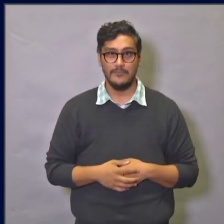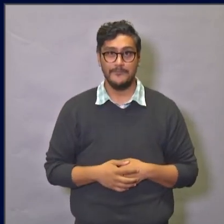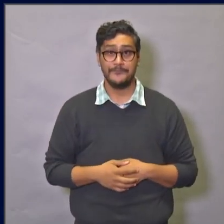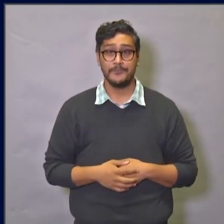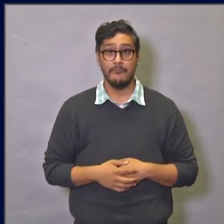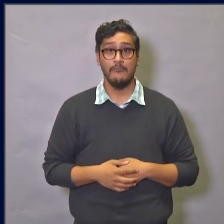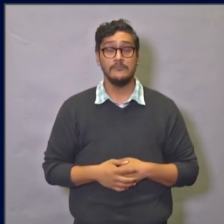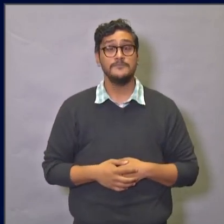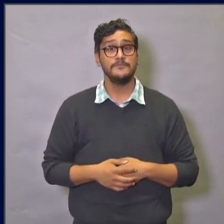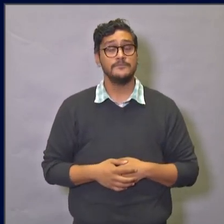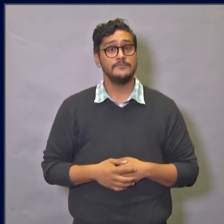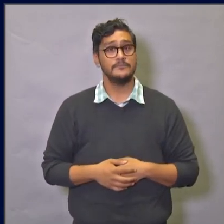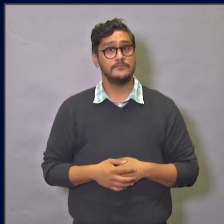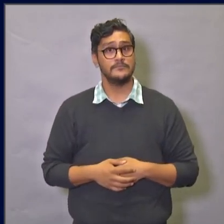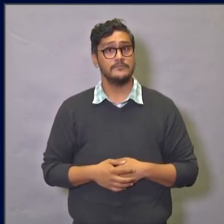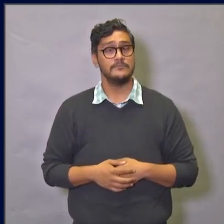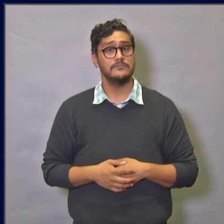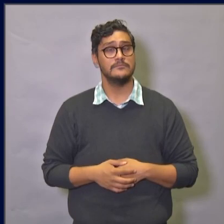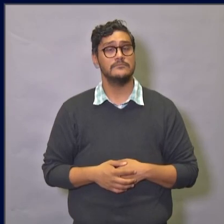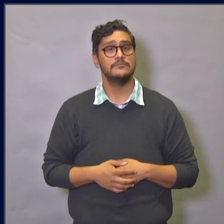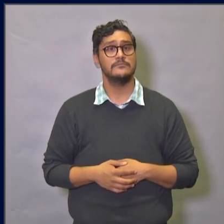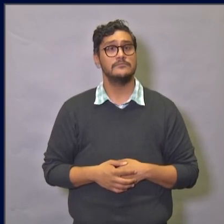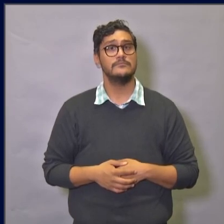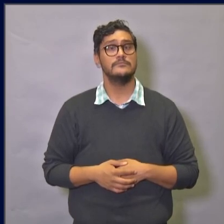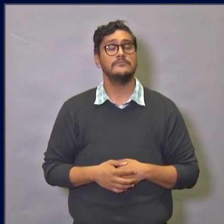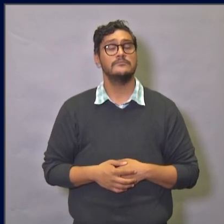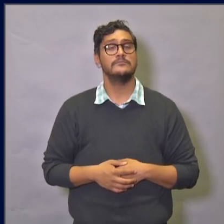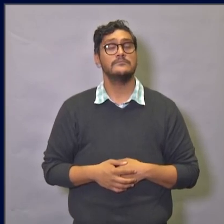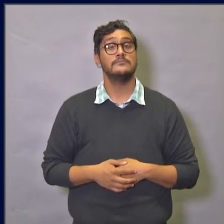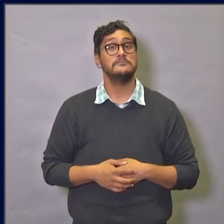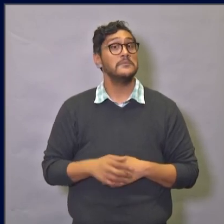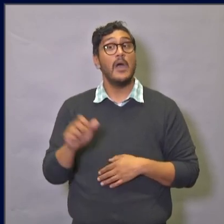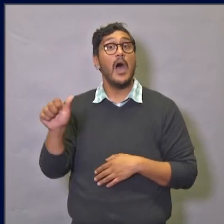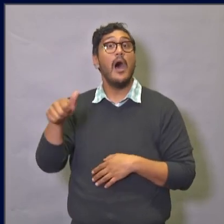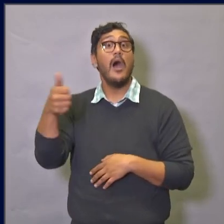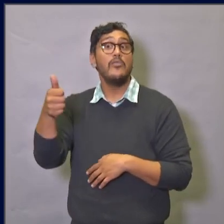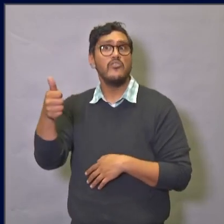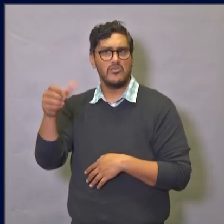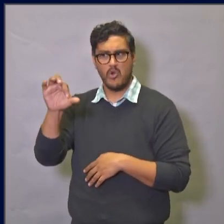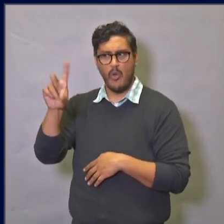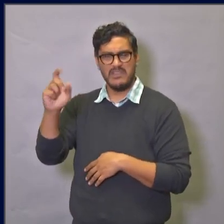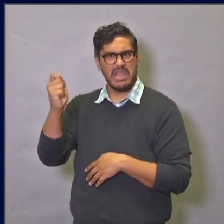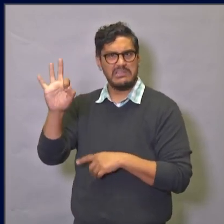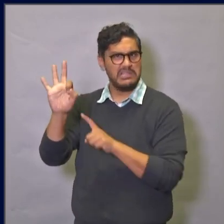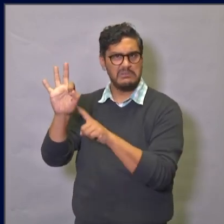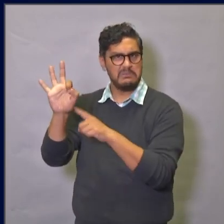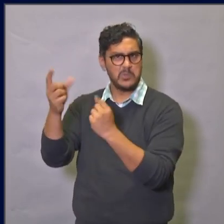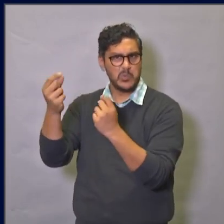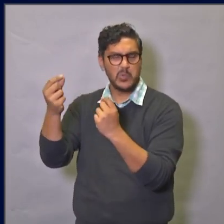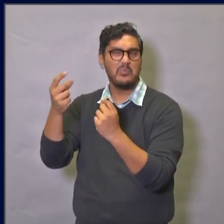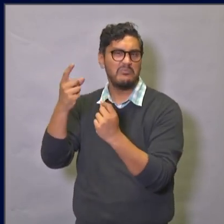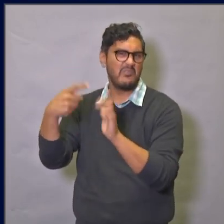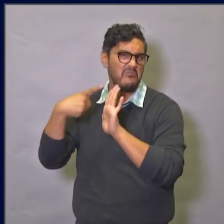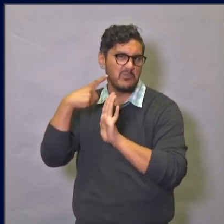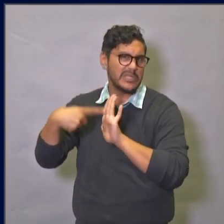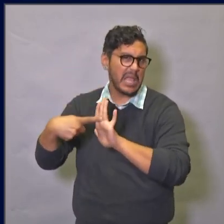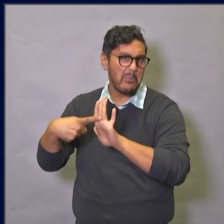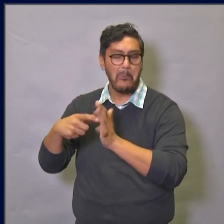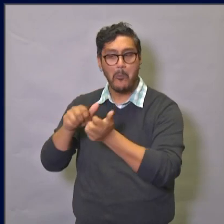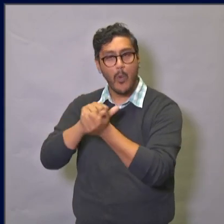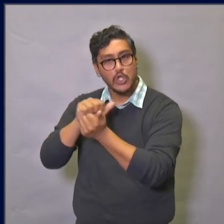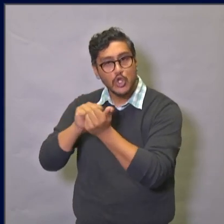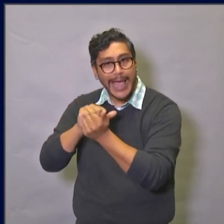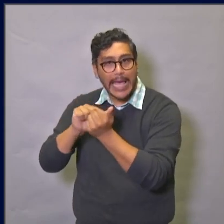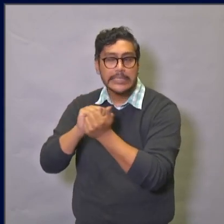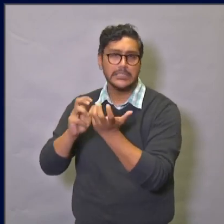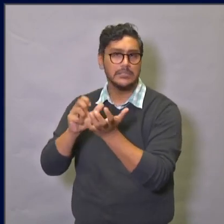las estrategias de control de infecciones que usamos para COVID-19, también como lavarnos las manos